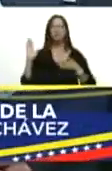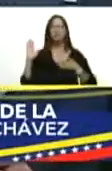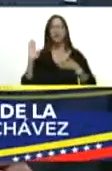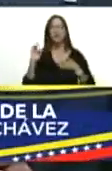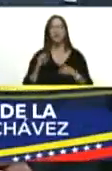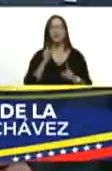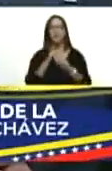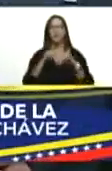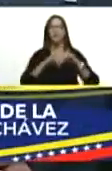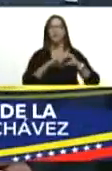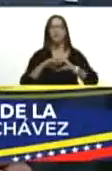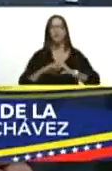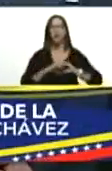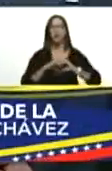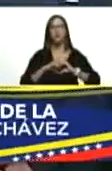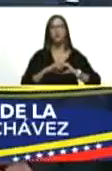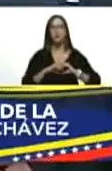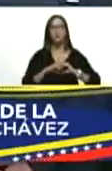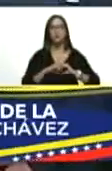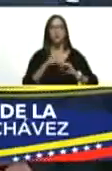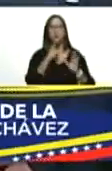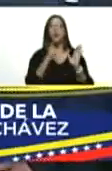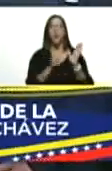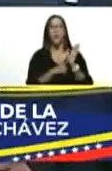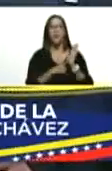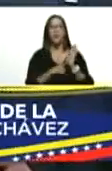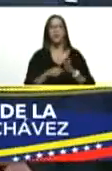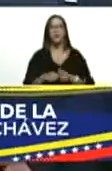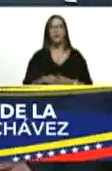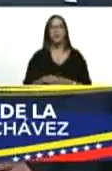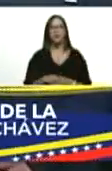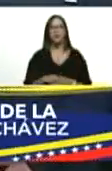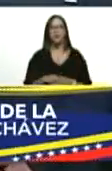el corazón cumplir